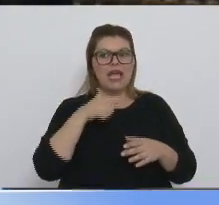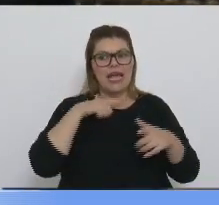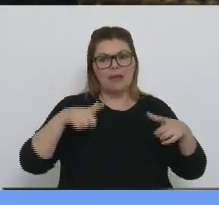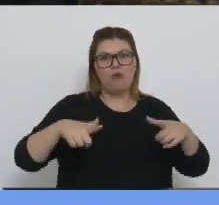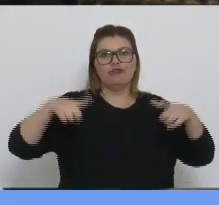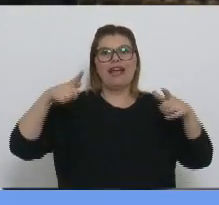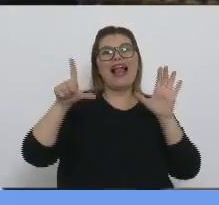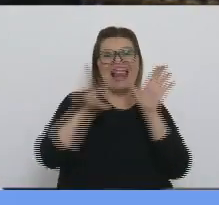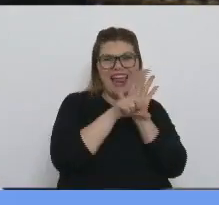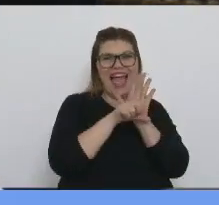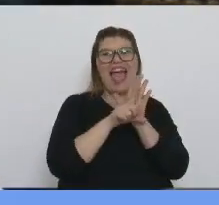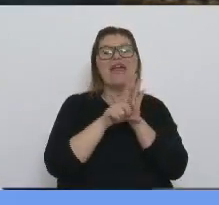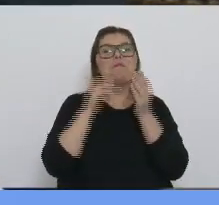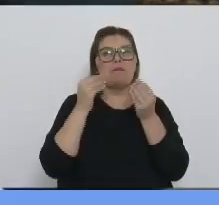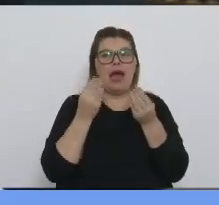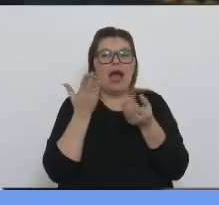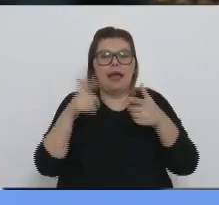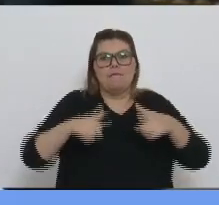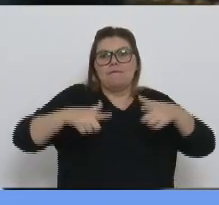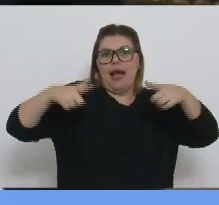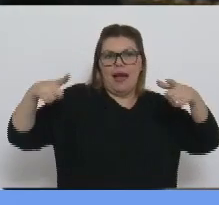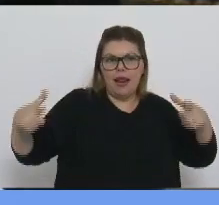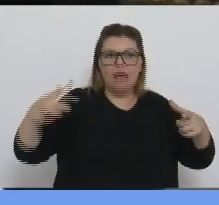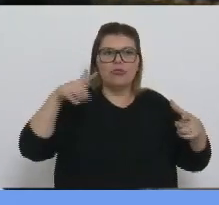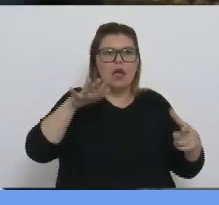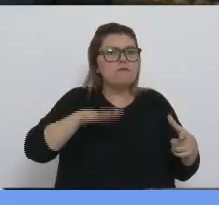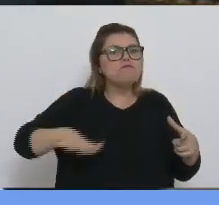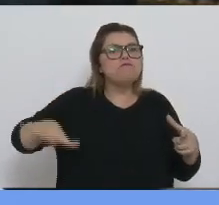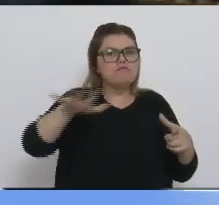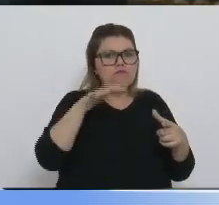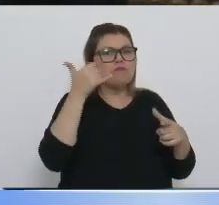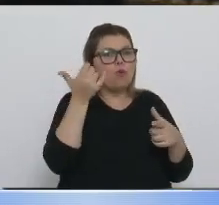ley de ampliación es sumamente rico en patrimonio cultural